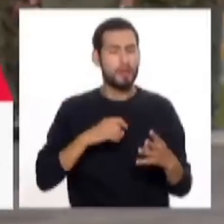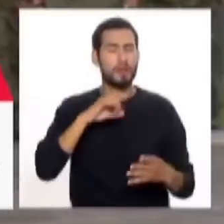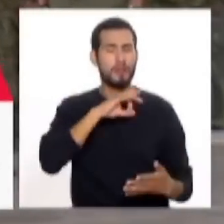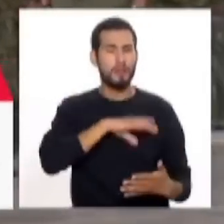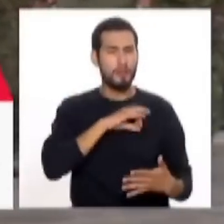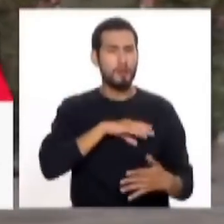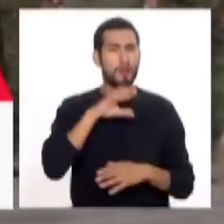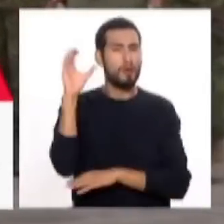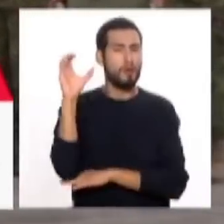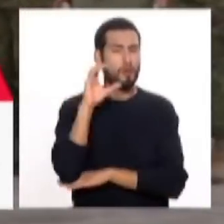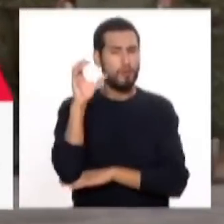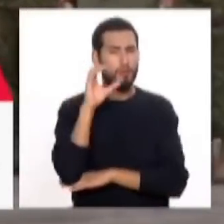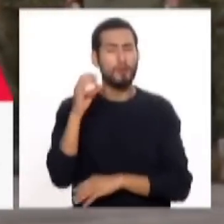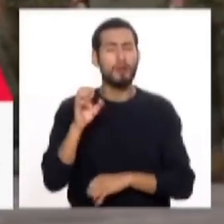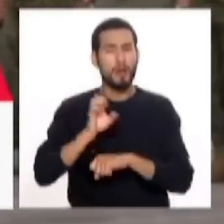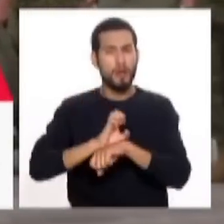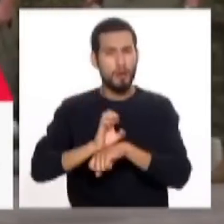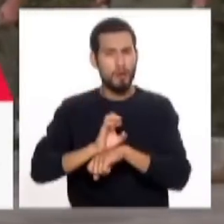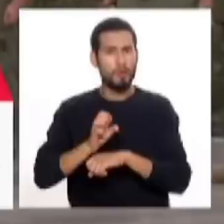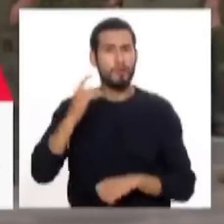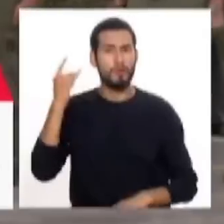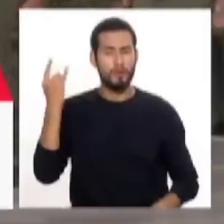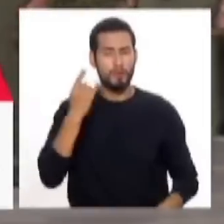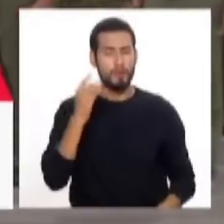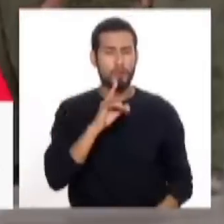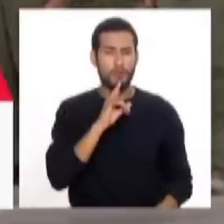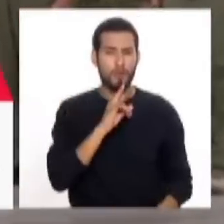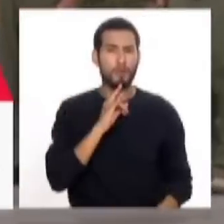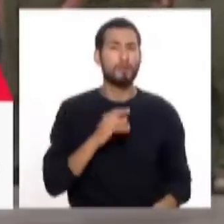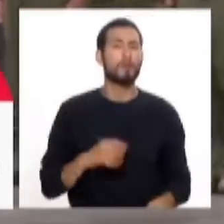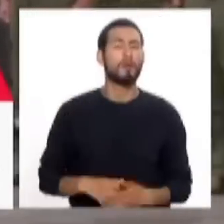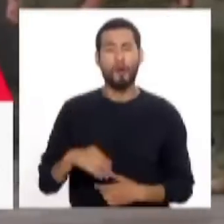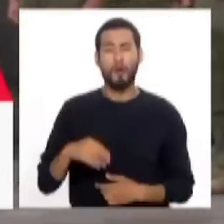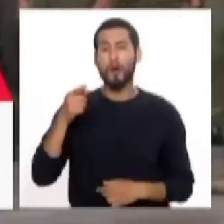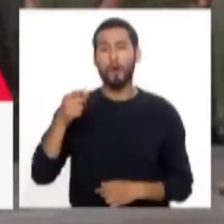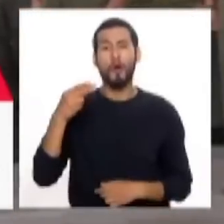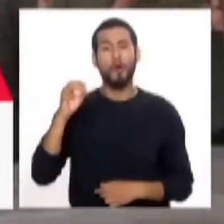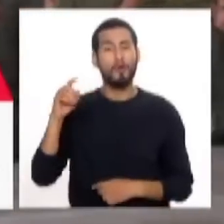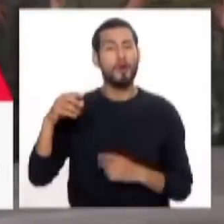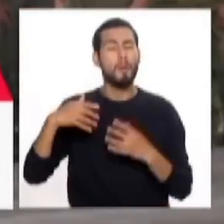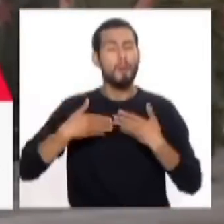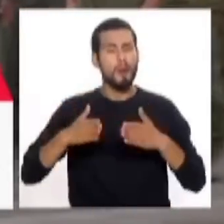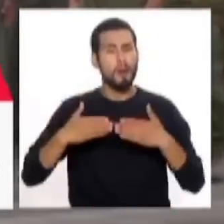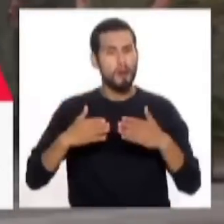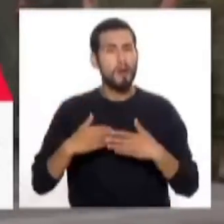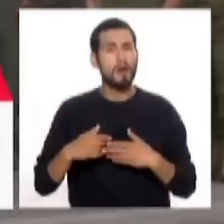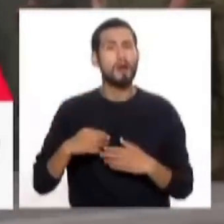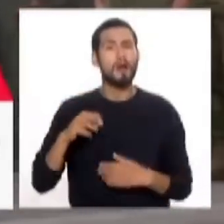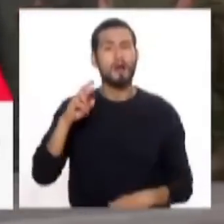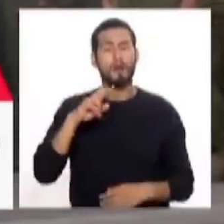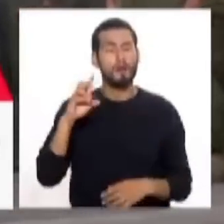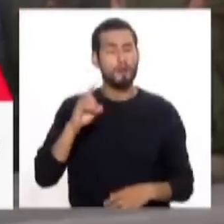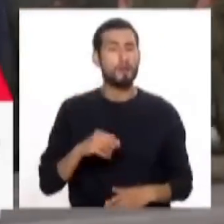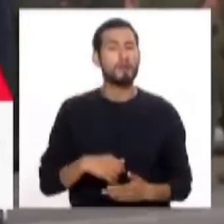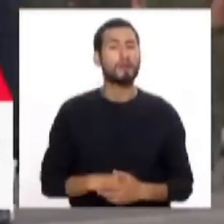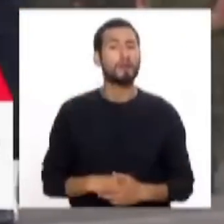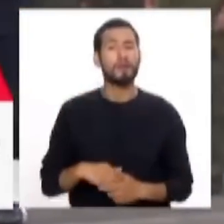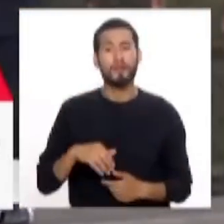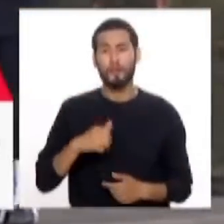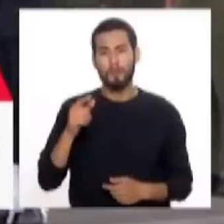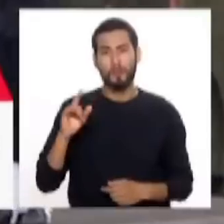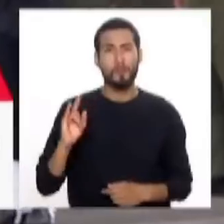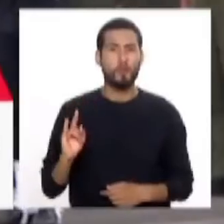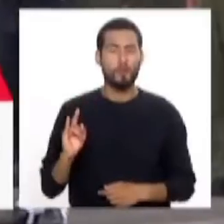Chile, Colombia, Ecuador, Estados Unidos, Honduras, Panamá, República Dominicana y